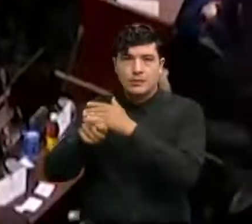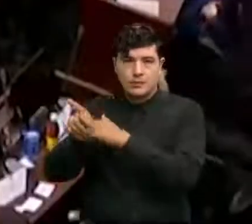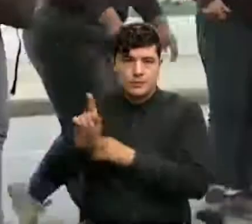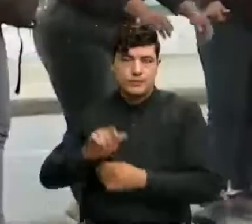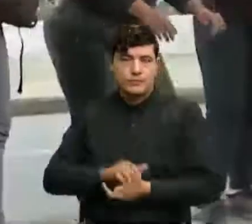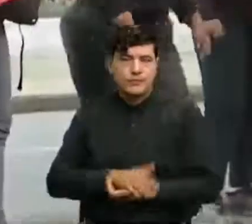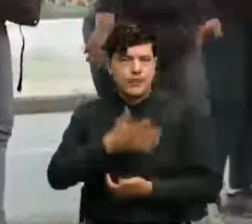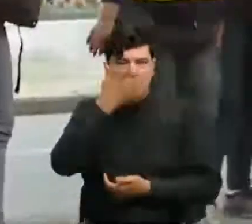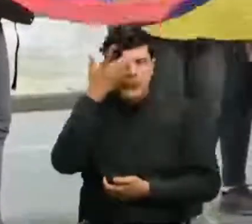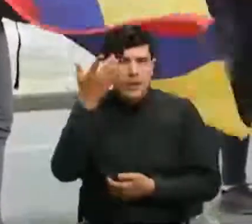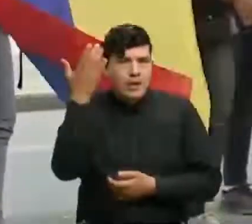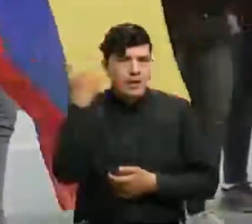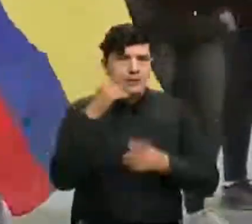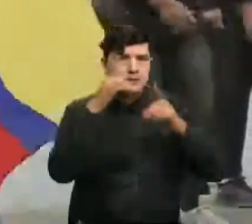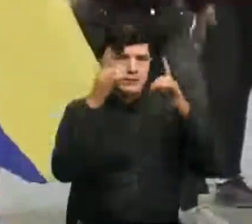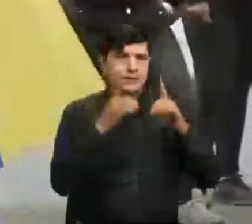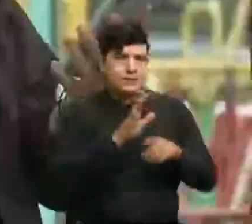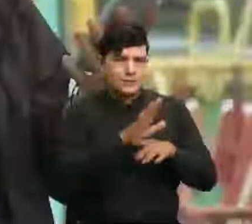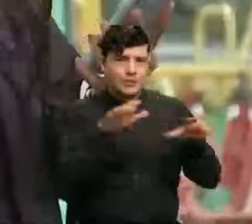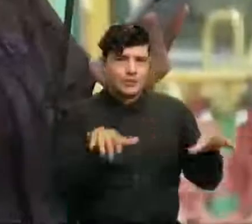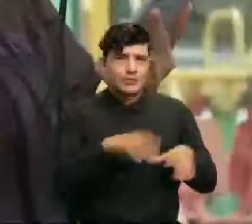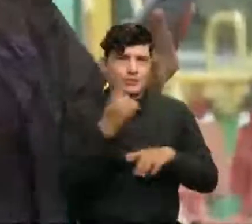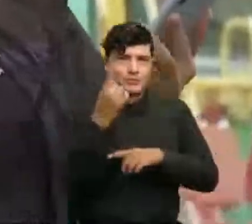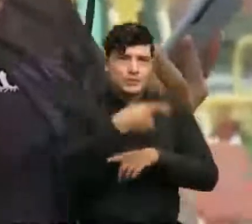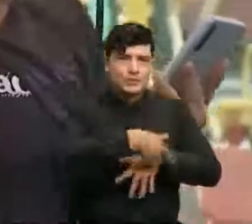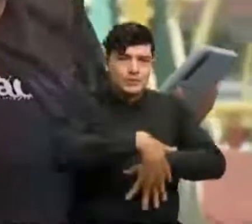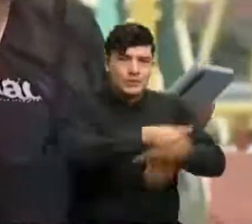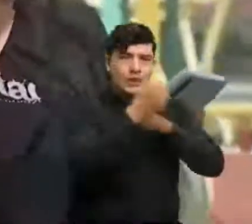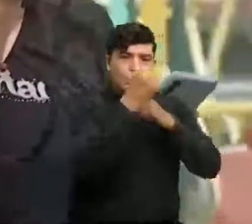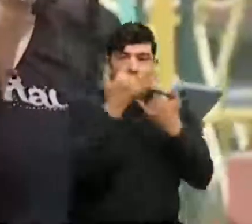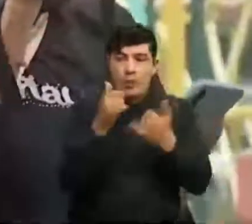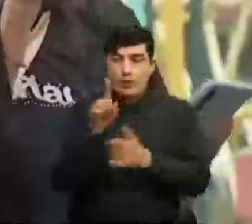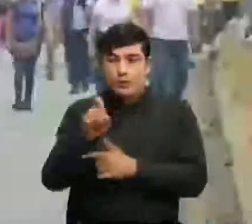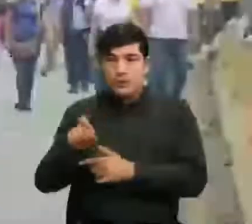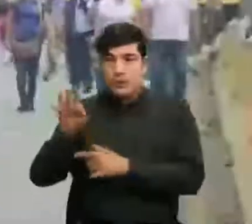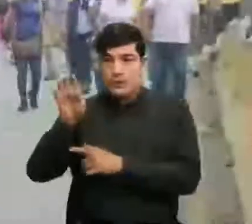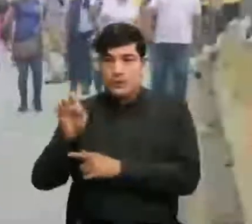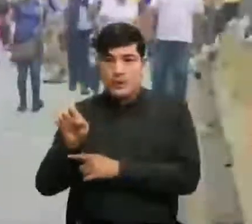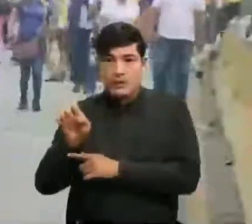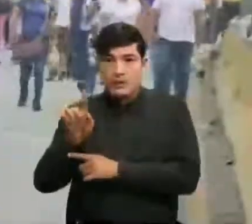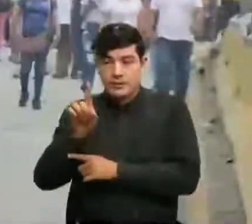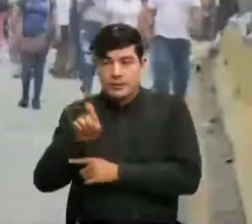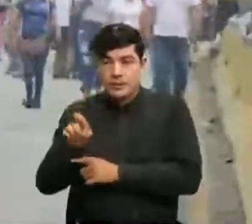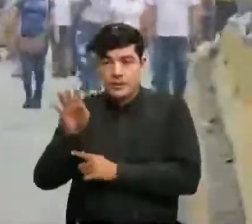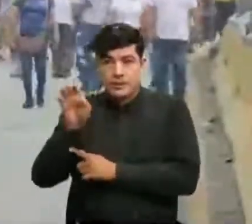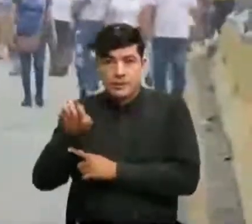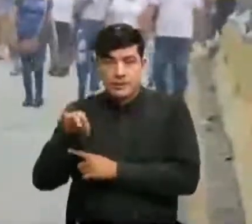las manifestaciones de las últimas jornadas. Hoy, con 69 votos a favor, el Senado negó la moción.